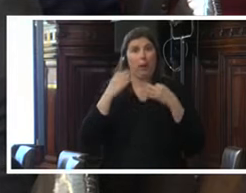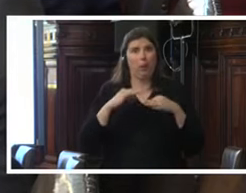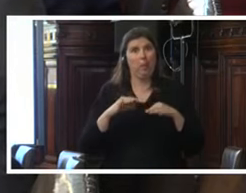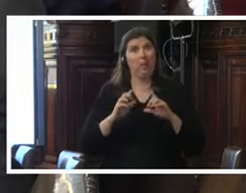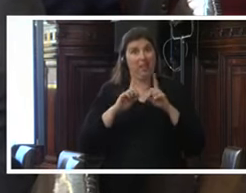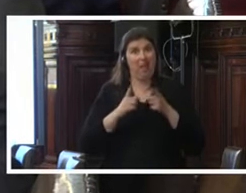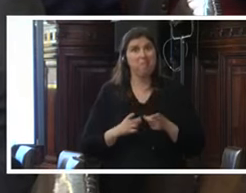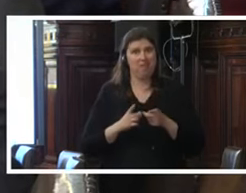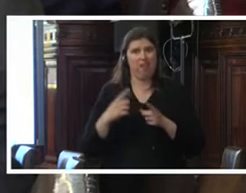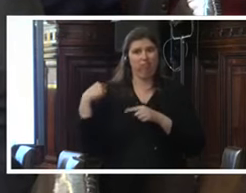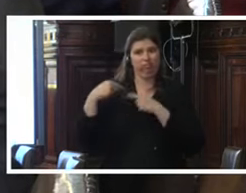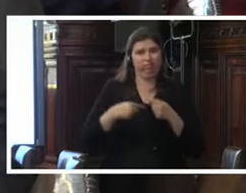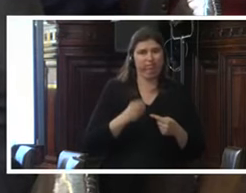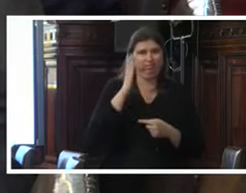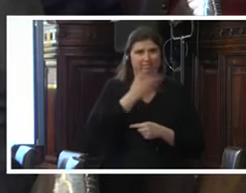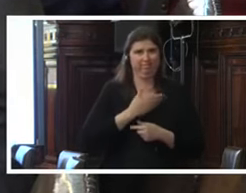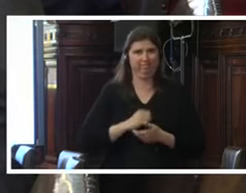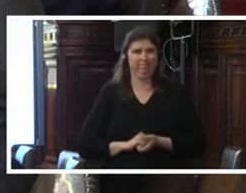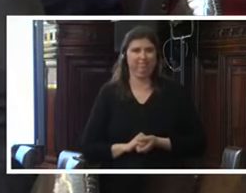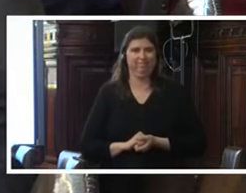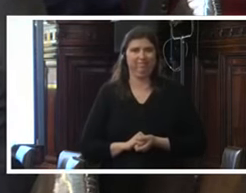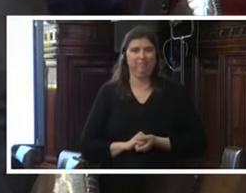de manera manual